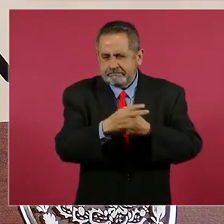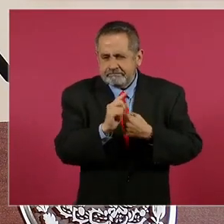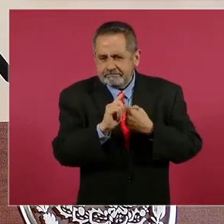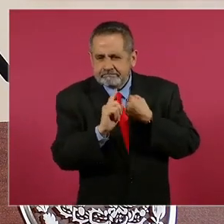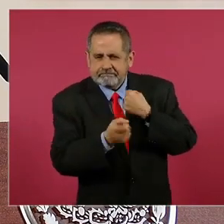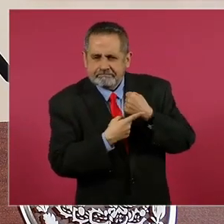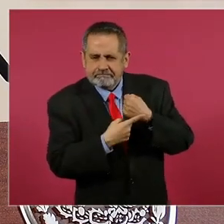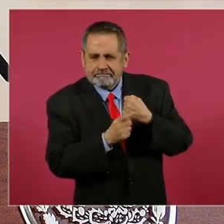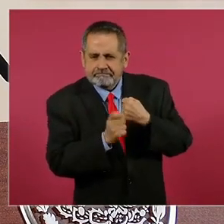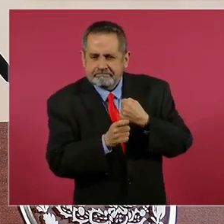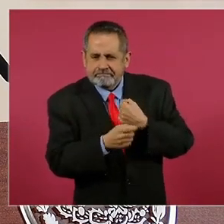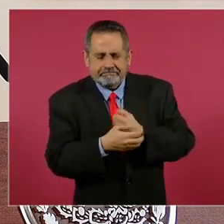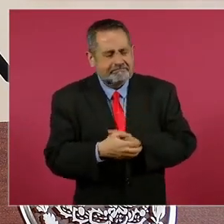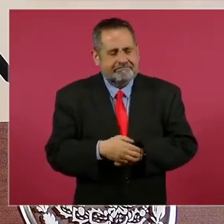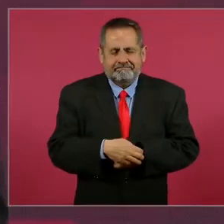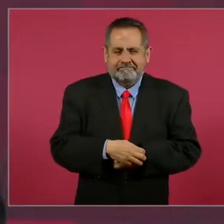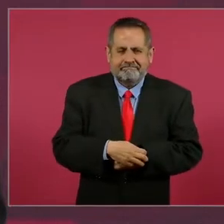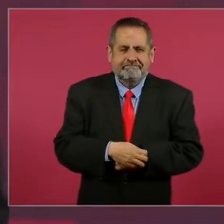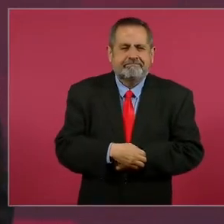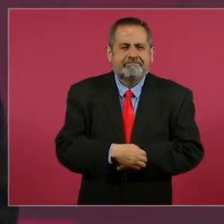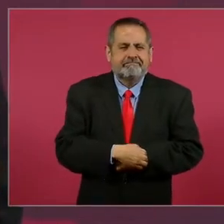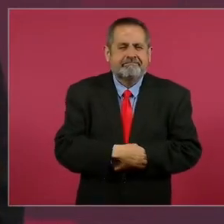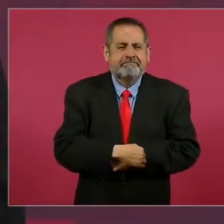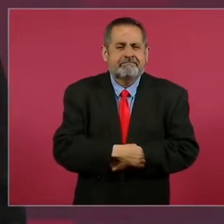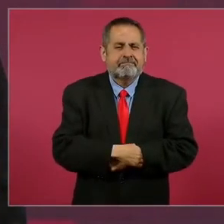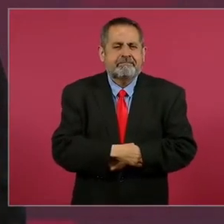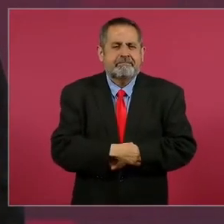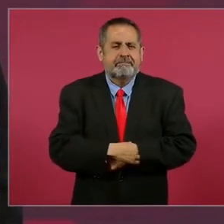y porque sí están desatados,